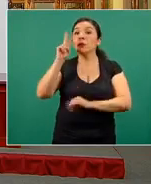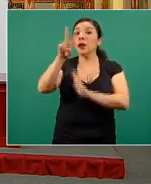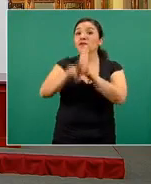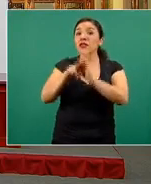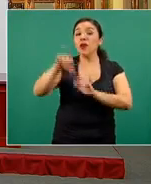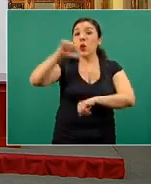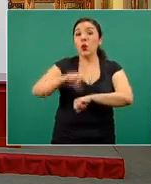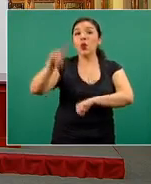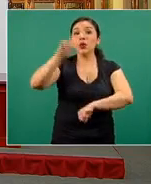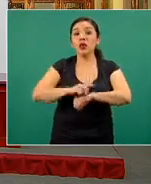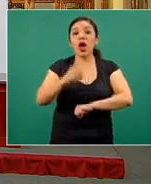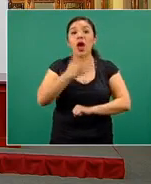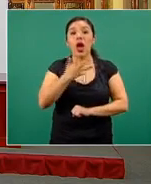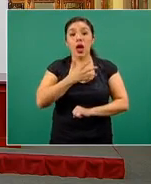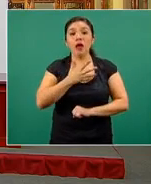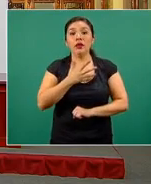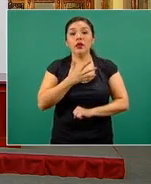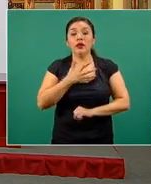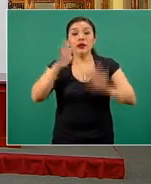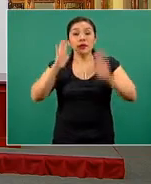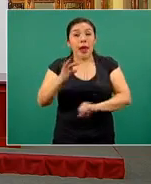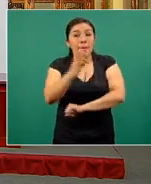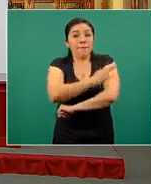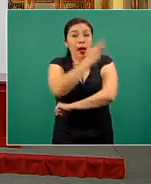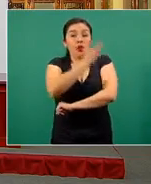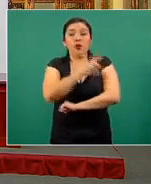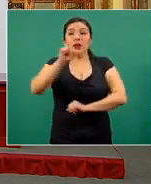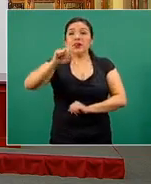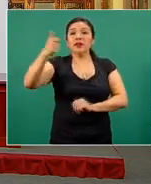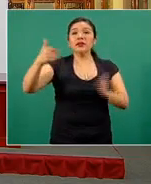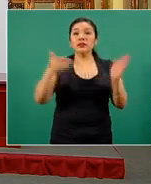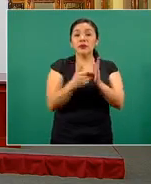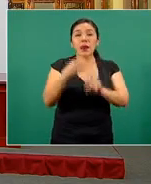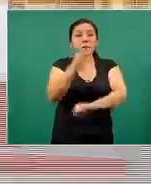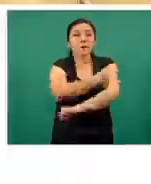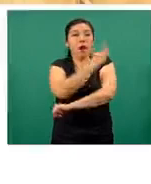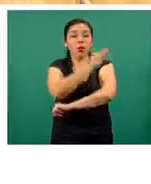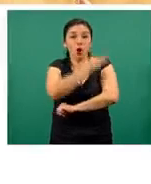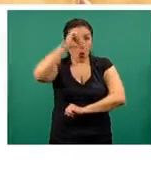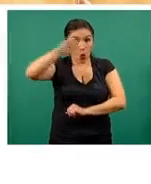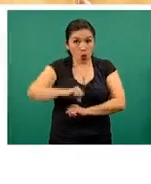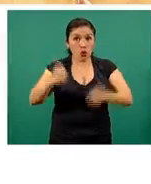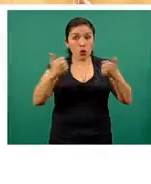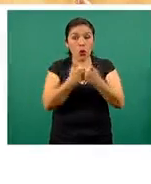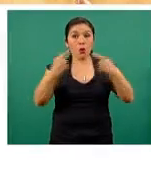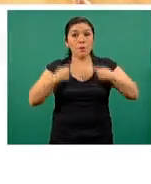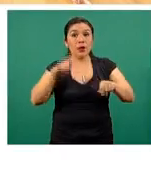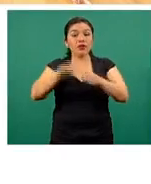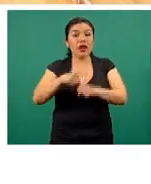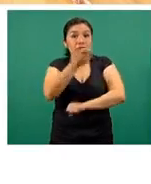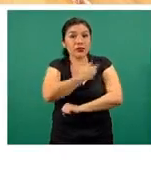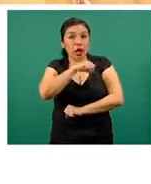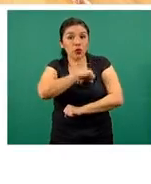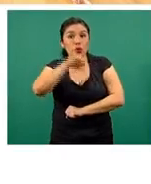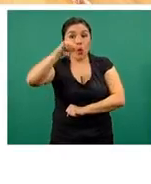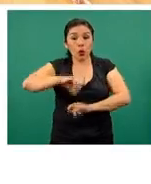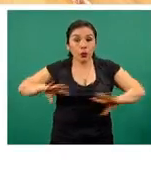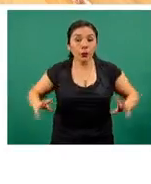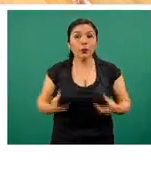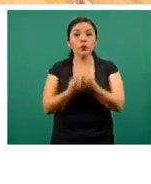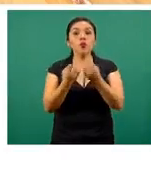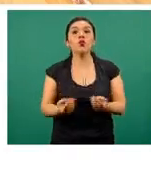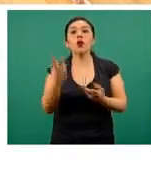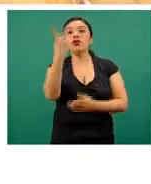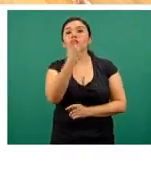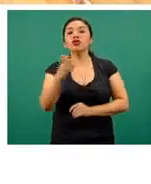hoy, el día de hoy se aplicaron 36,000 dosis. El personal de salud, el balance acumulado